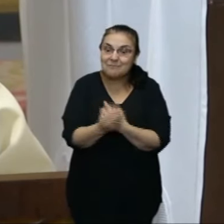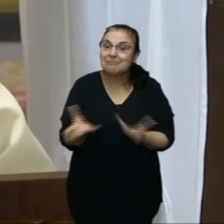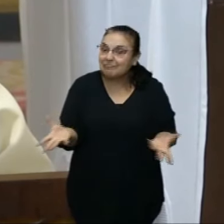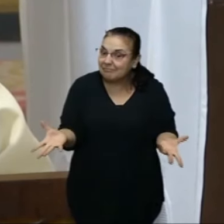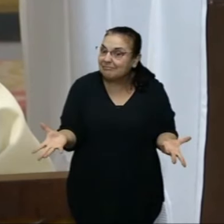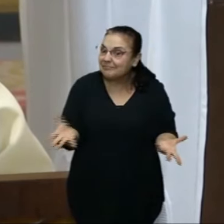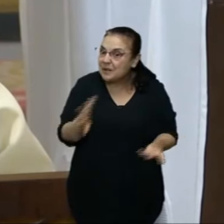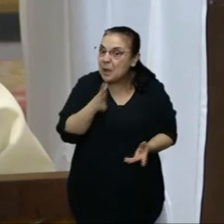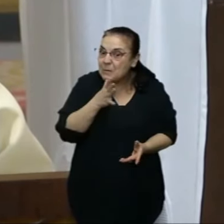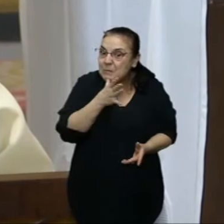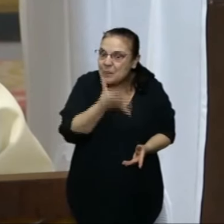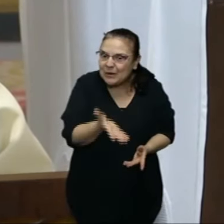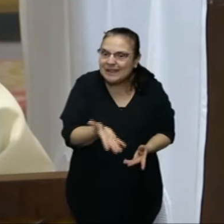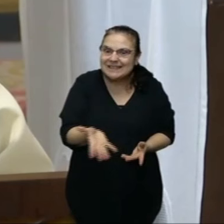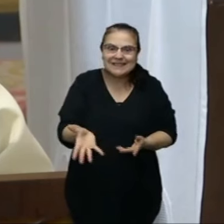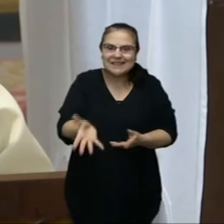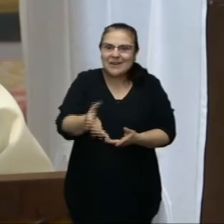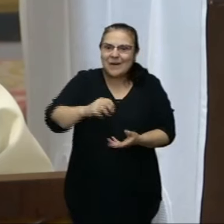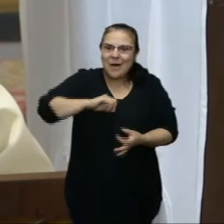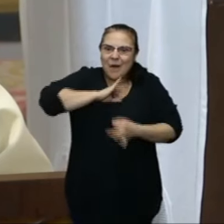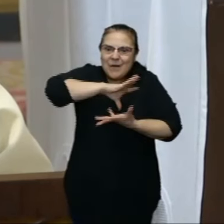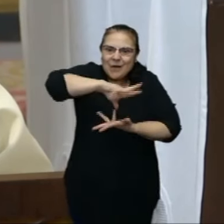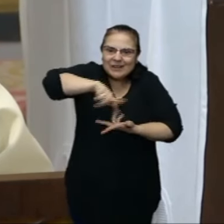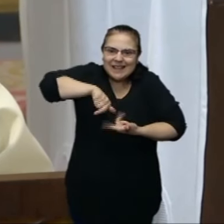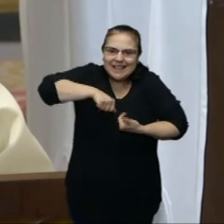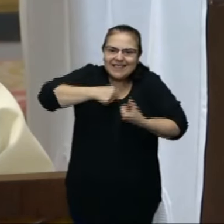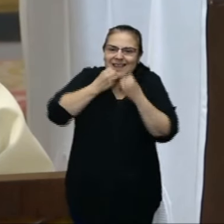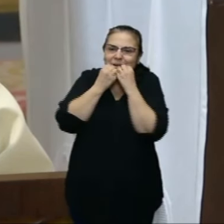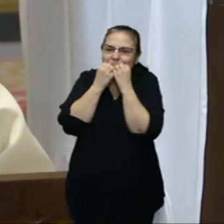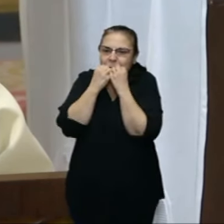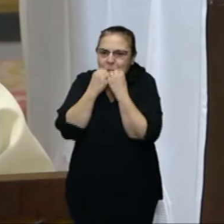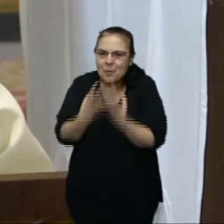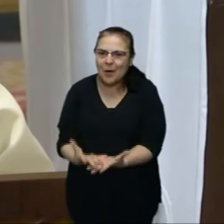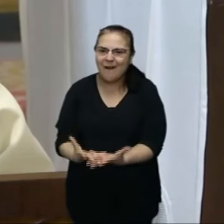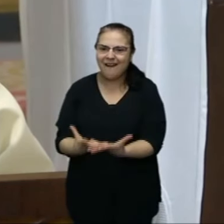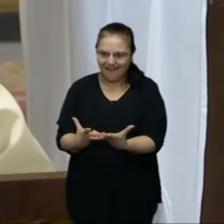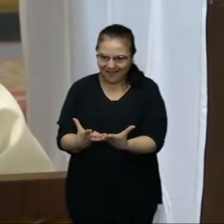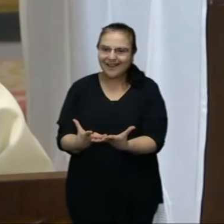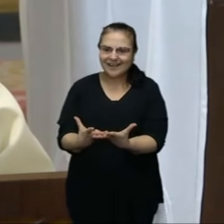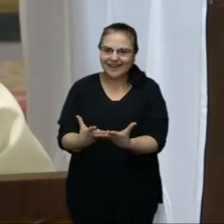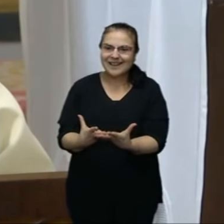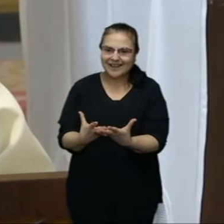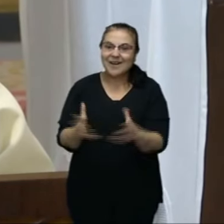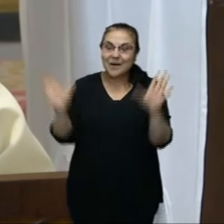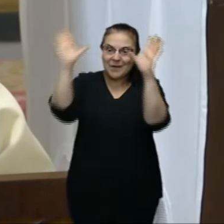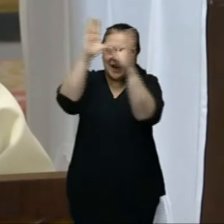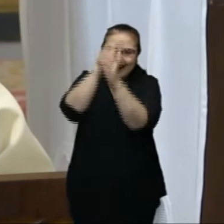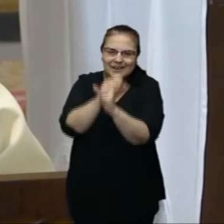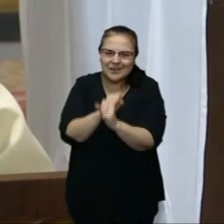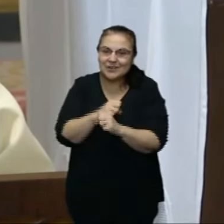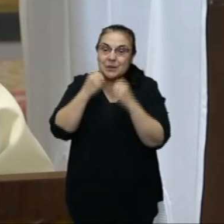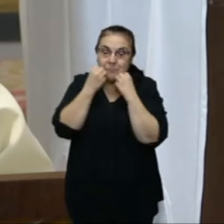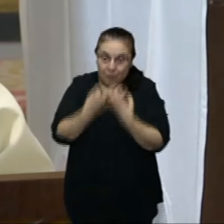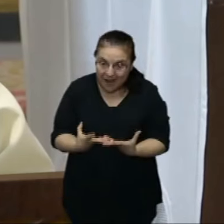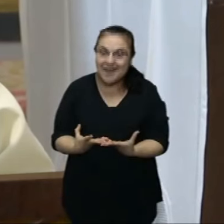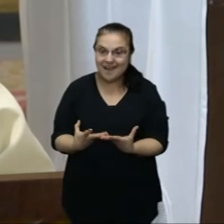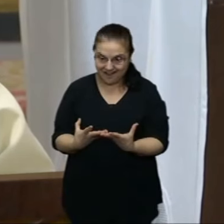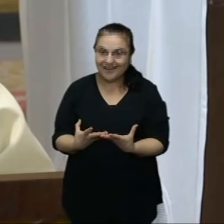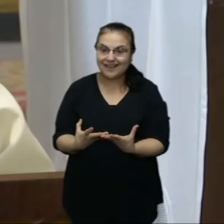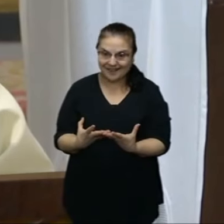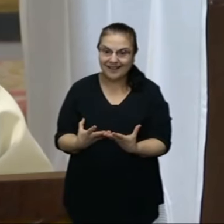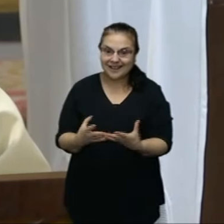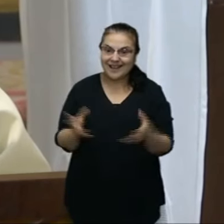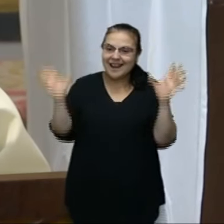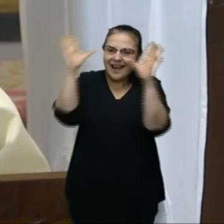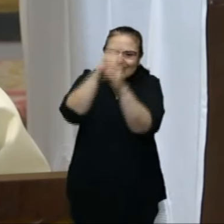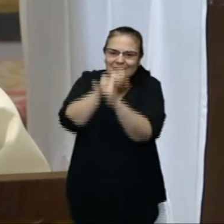para nosotros es una buenísima noticia. Una noche buena, la noche que nos trajo a la